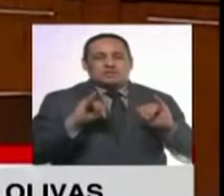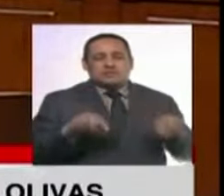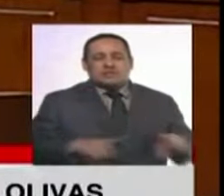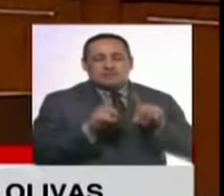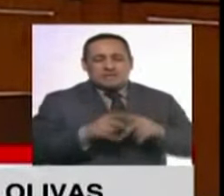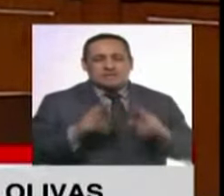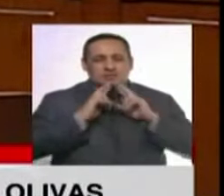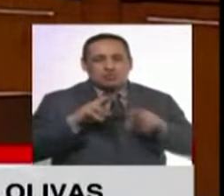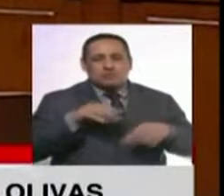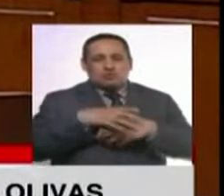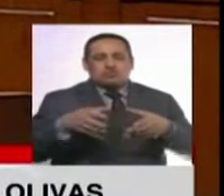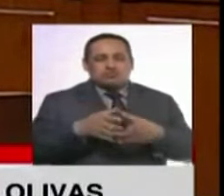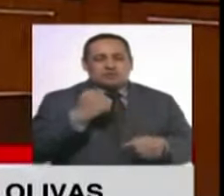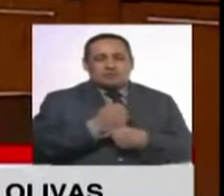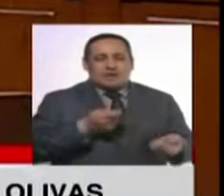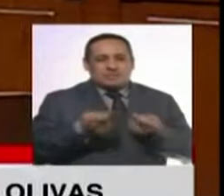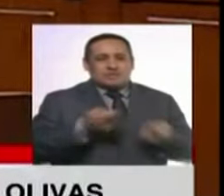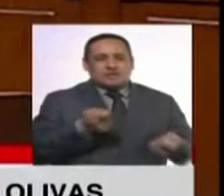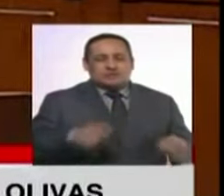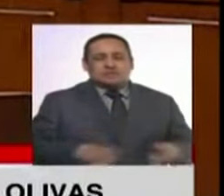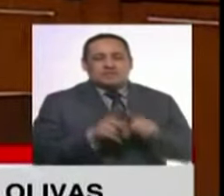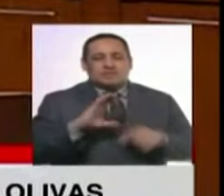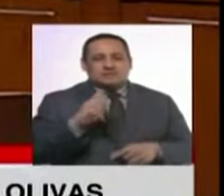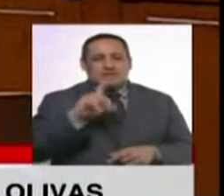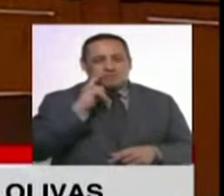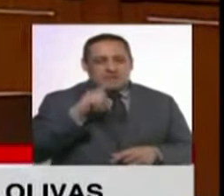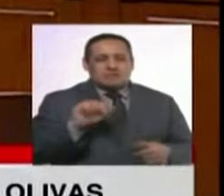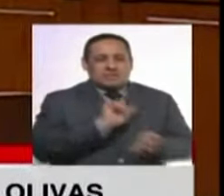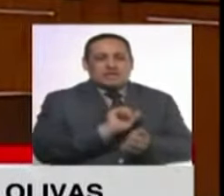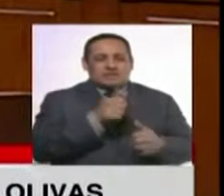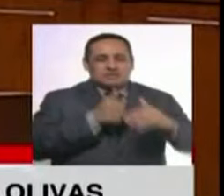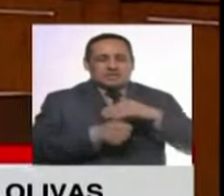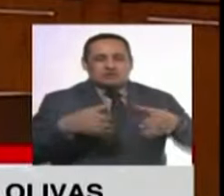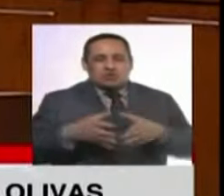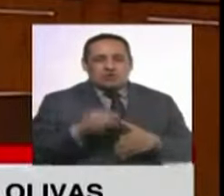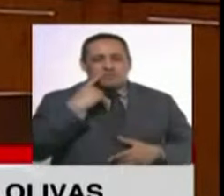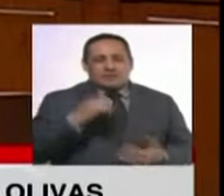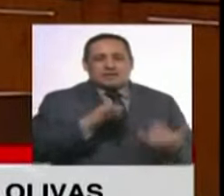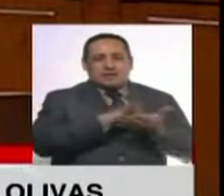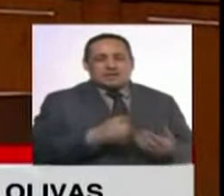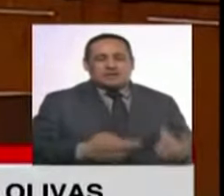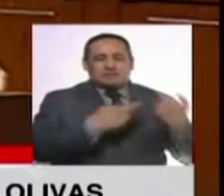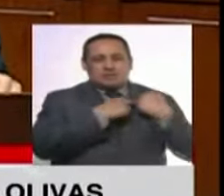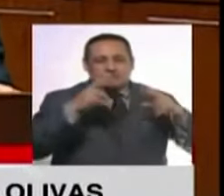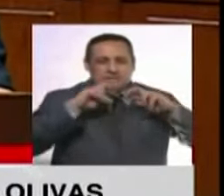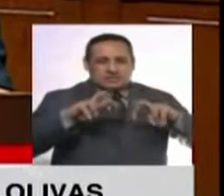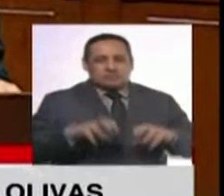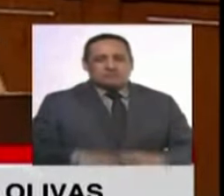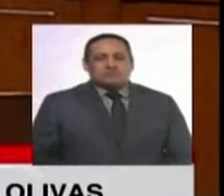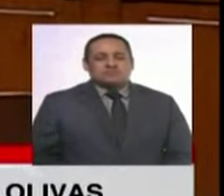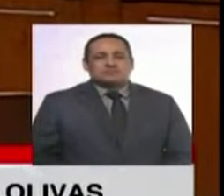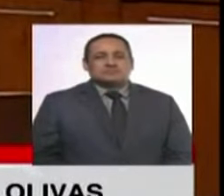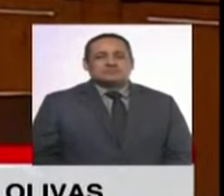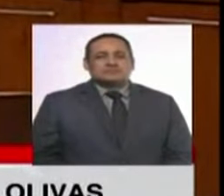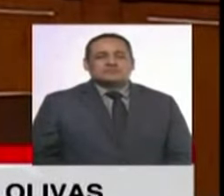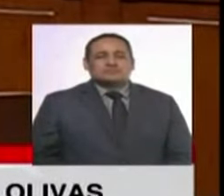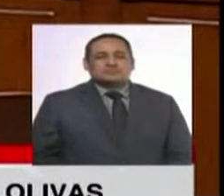responde por sus acciones administrativas civil y penalmente el oficial que está a cargo del órgano de investigación